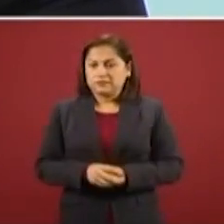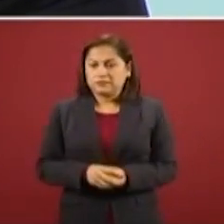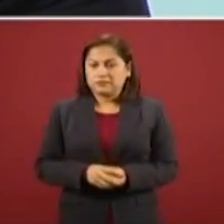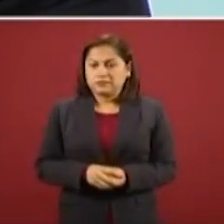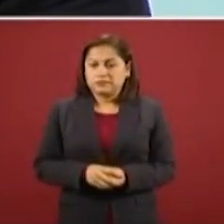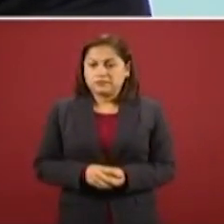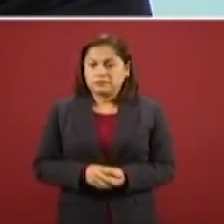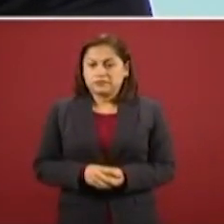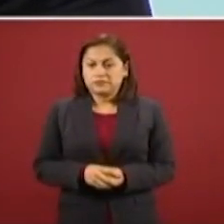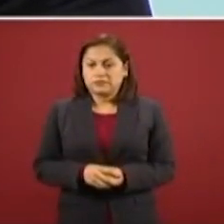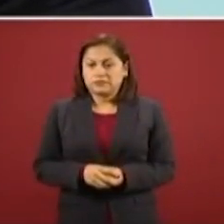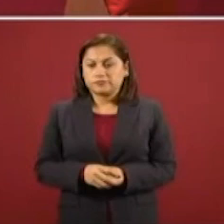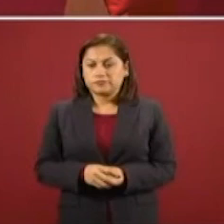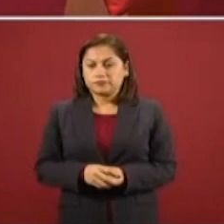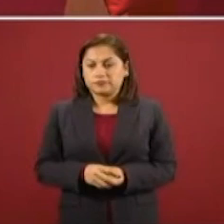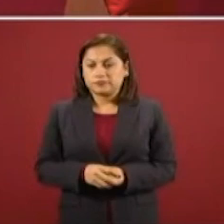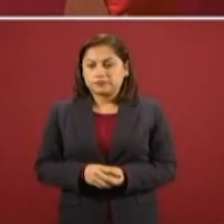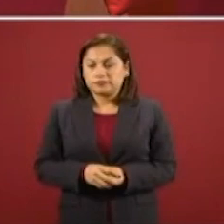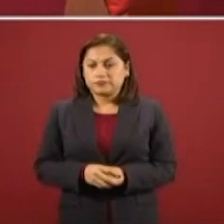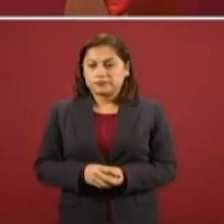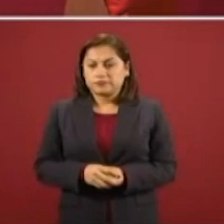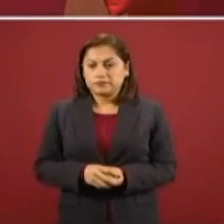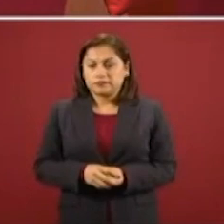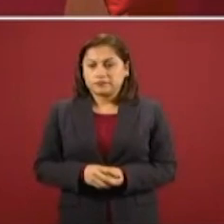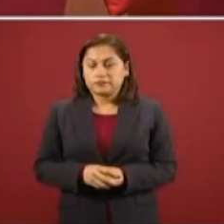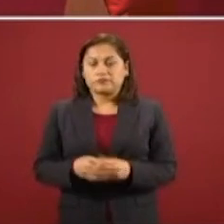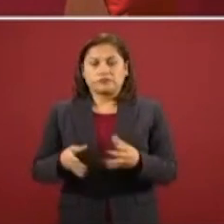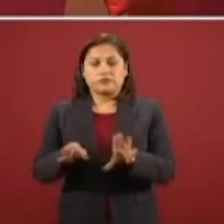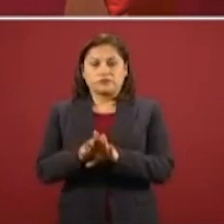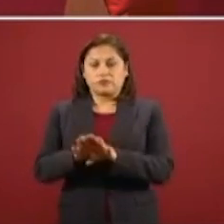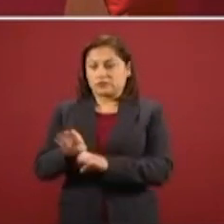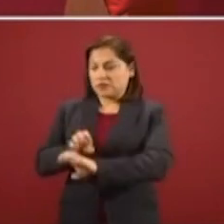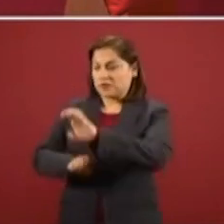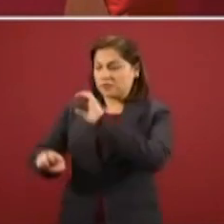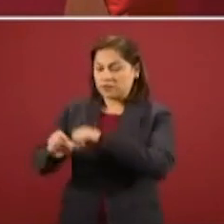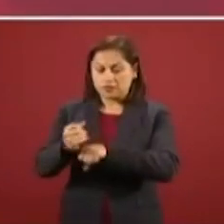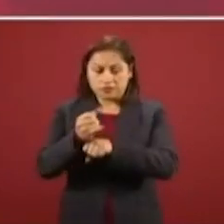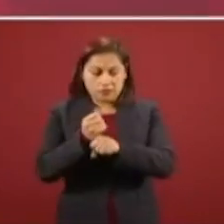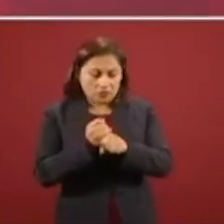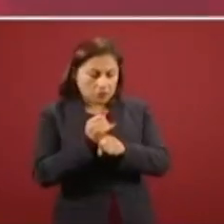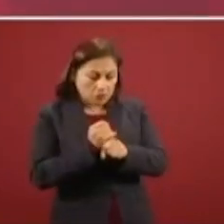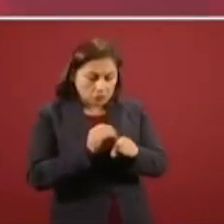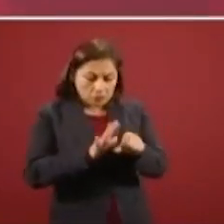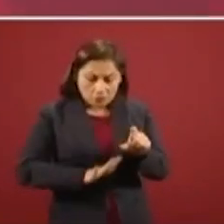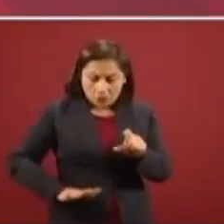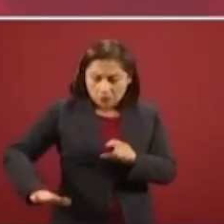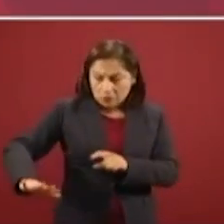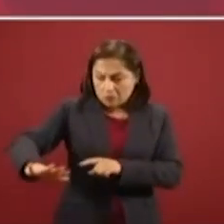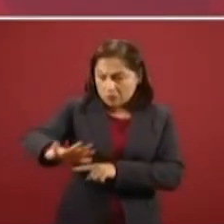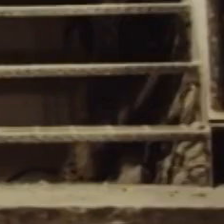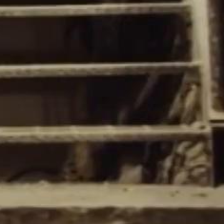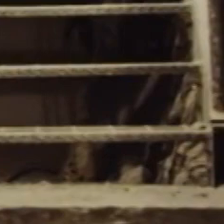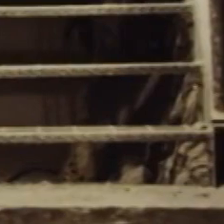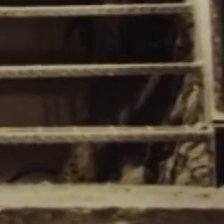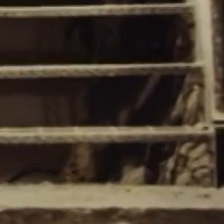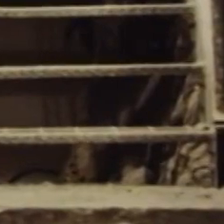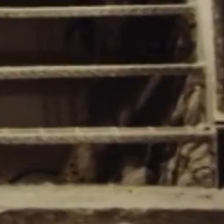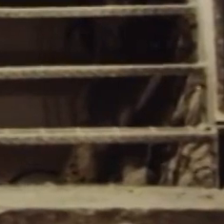de explorar y de explotar tanta superficie?